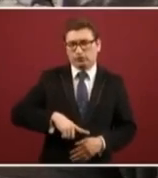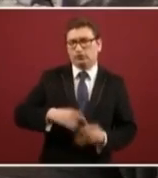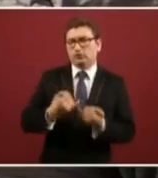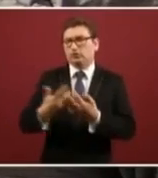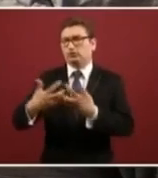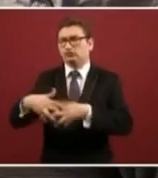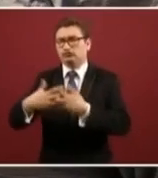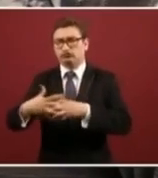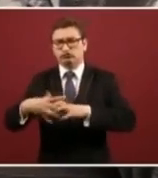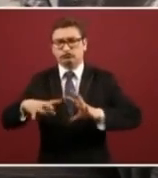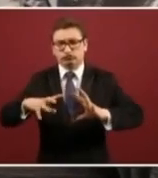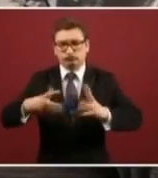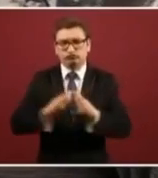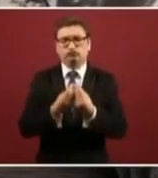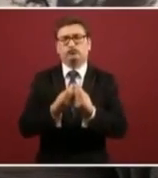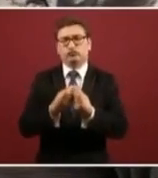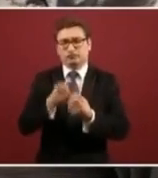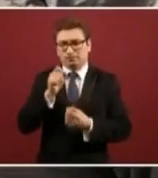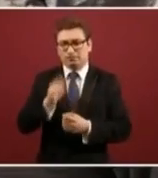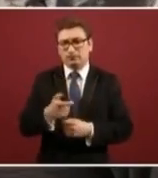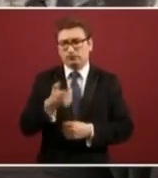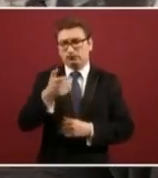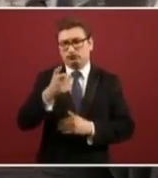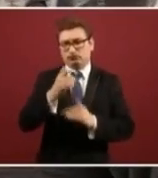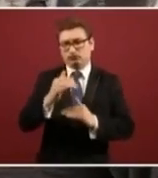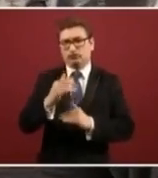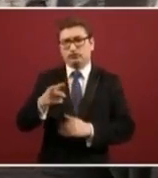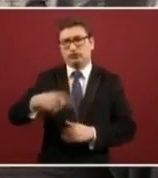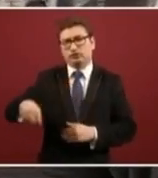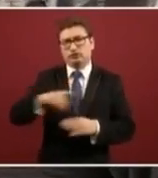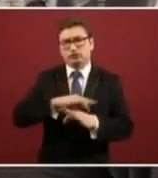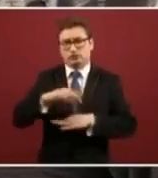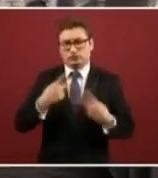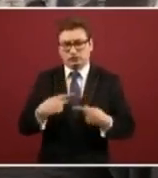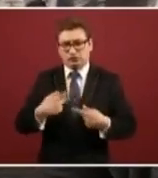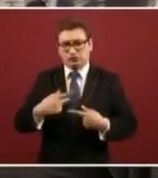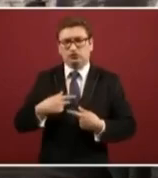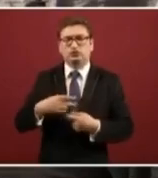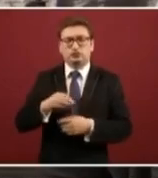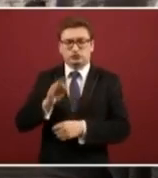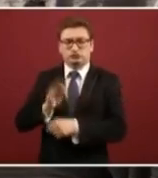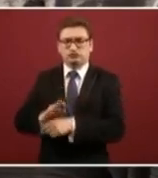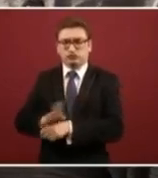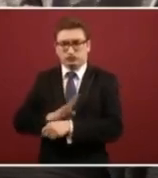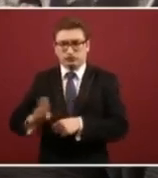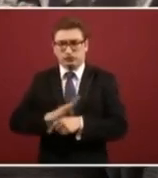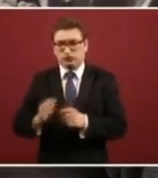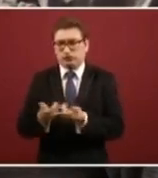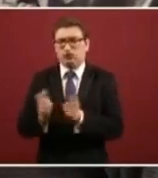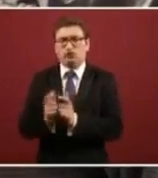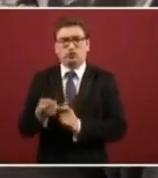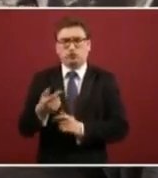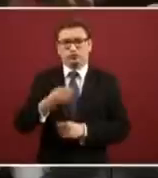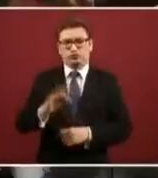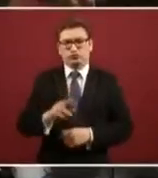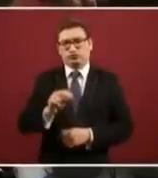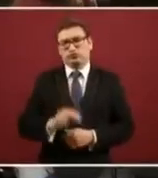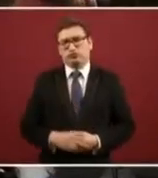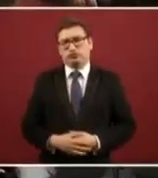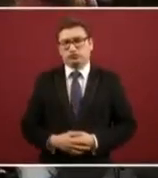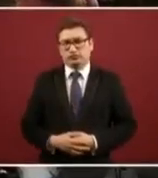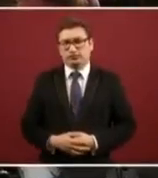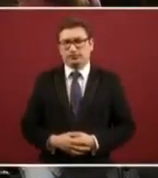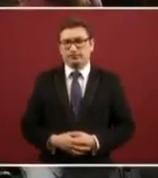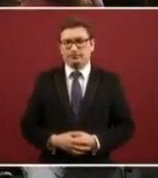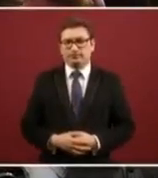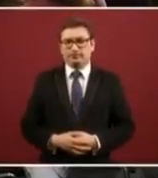industriales a estos precios de garantía que en general benefician a todos los productores y no solamente a un pequeño porcentaje? Bueno, mire, se